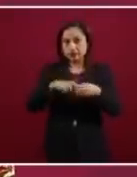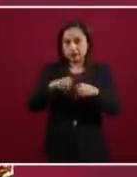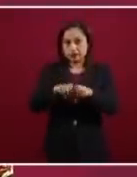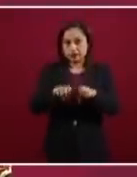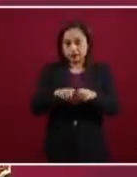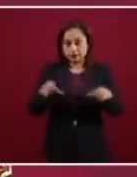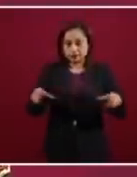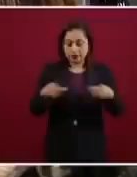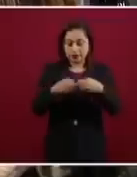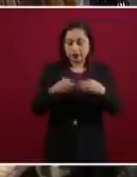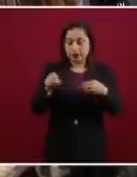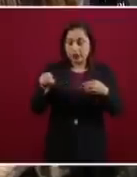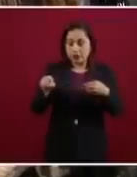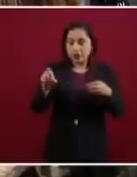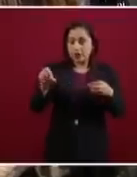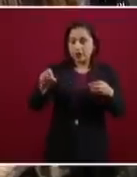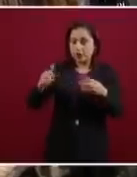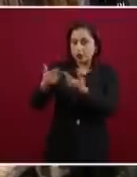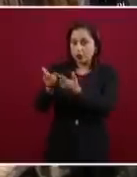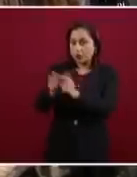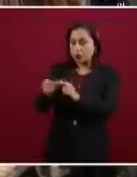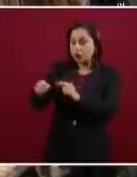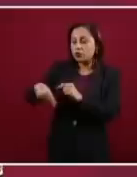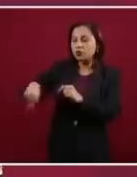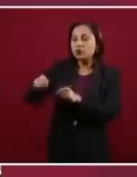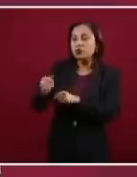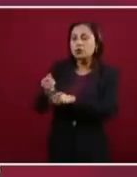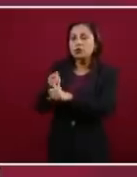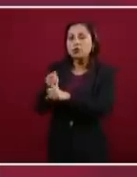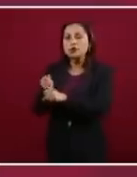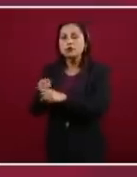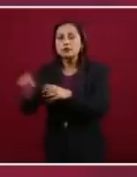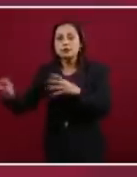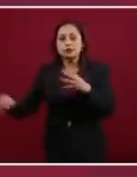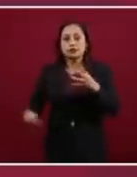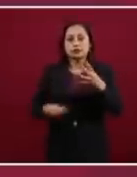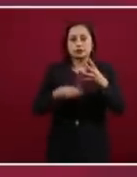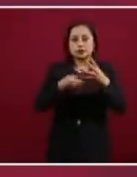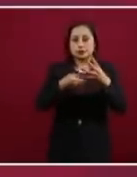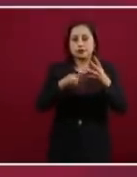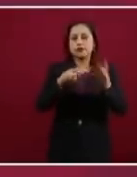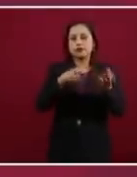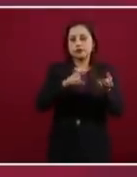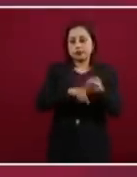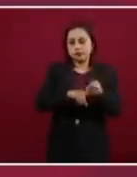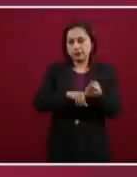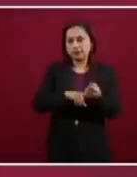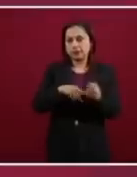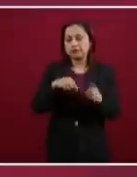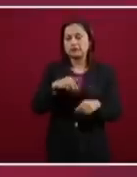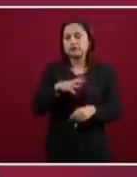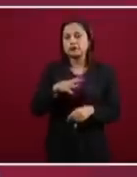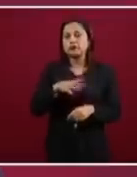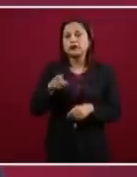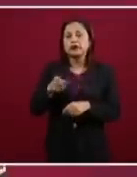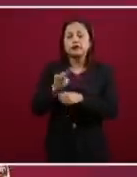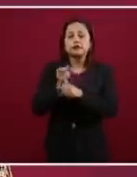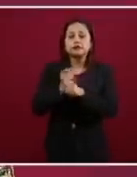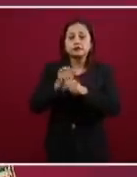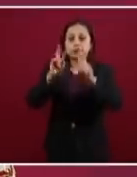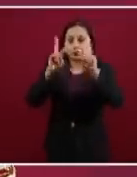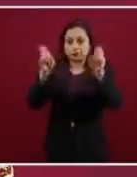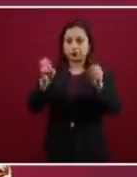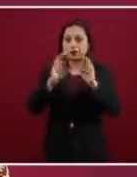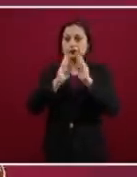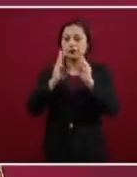dpn de estos grupos este grupo de análisis de información del narcotráfico entonces